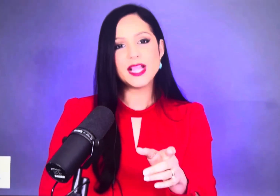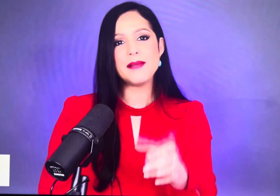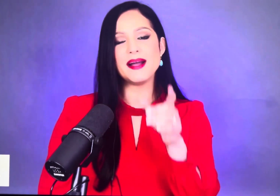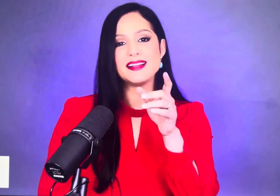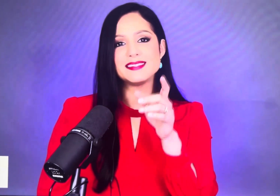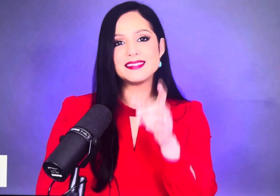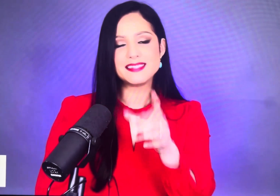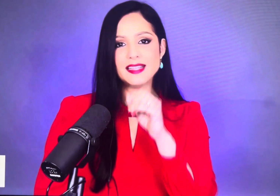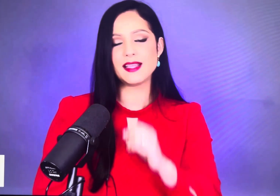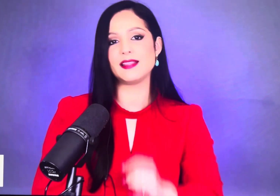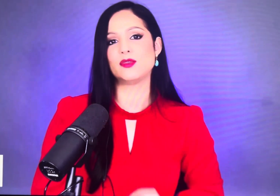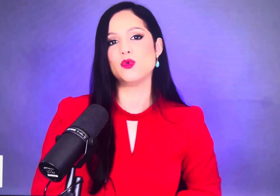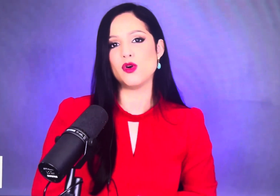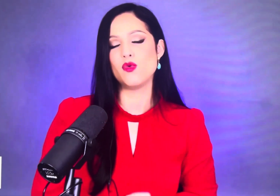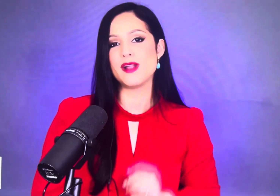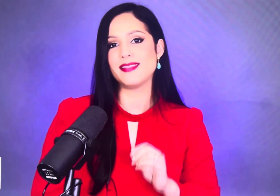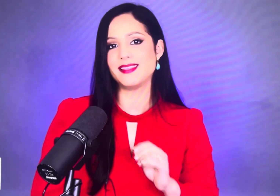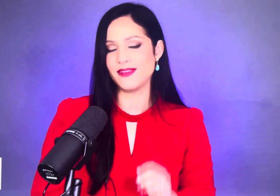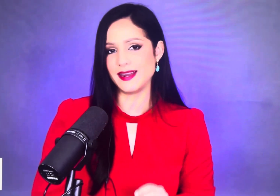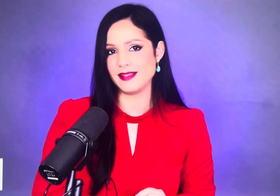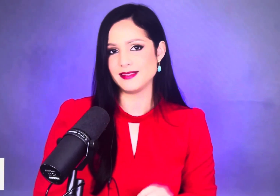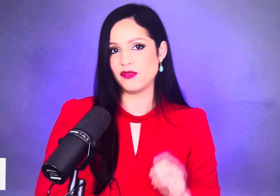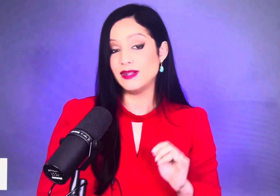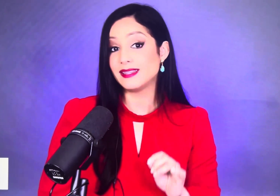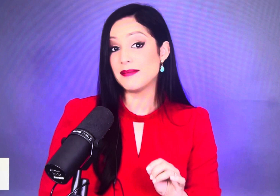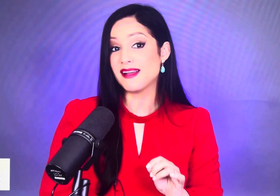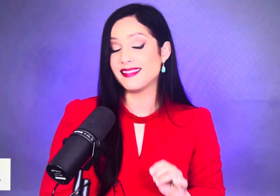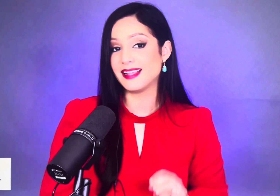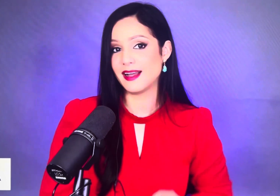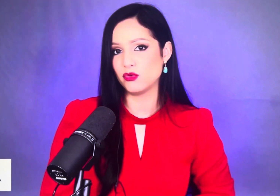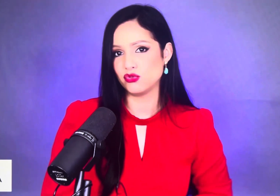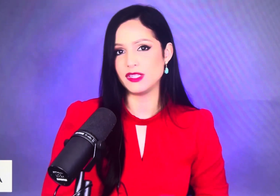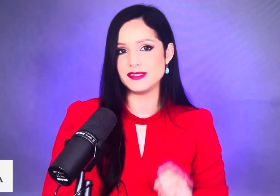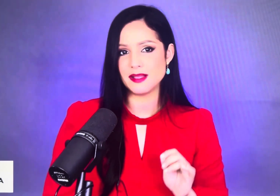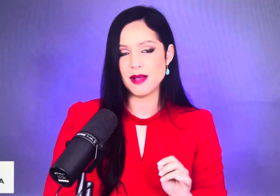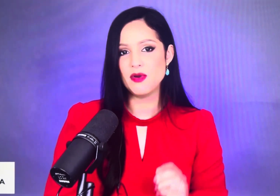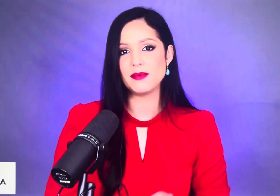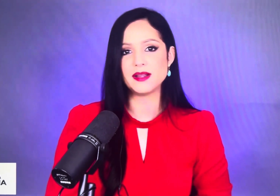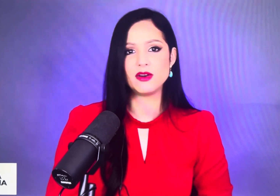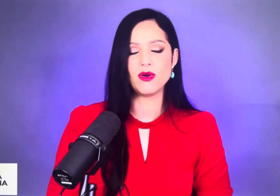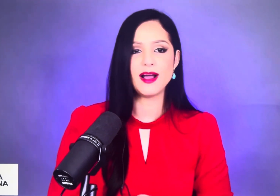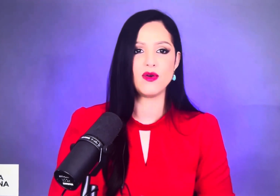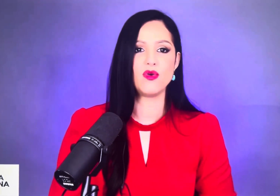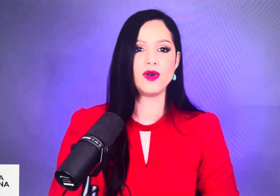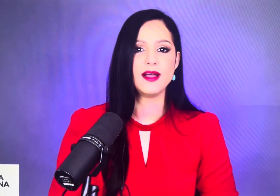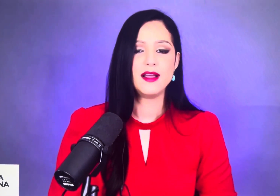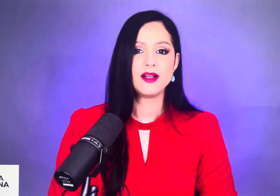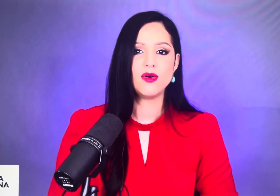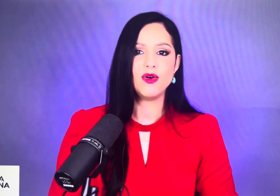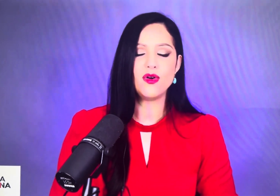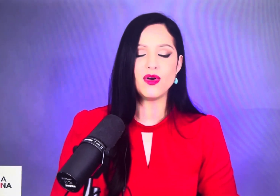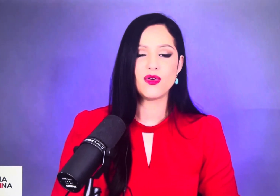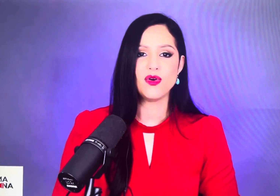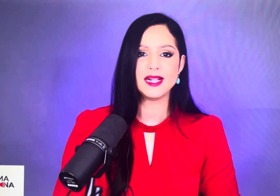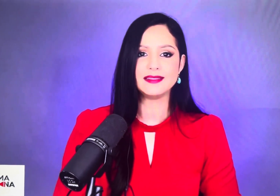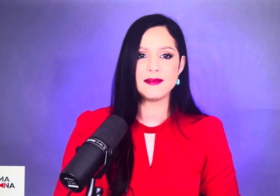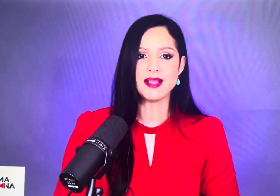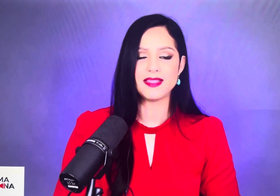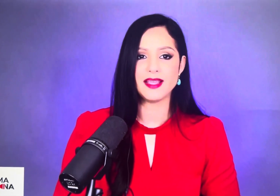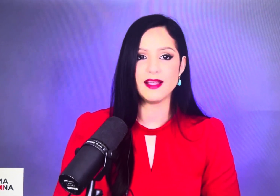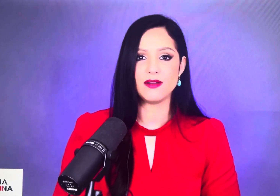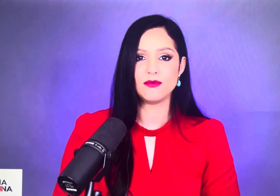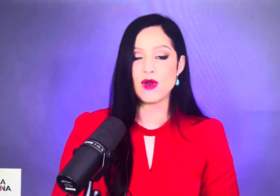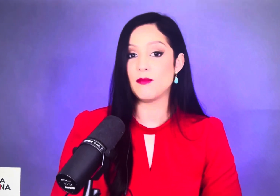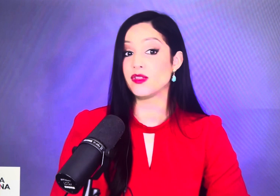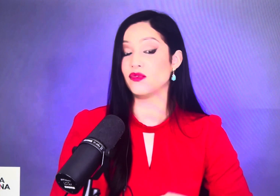Un tema sí que tuvo una diferencia y fue el tema de la justicia. Y vamos a verlo ahora. Con el tema